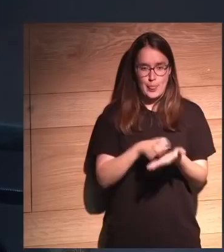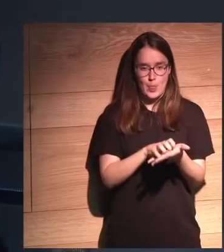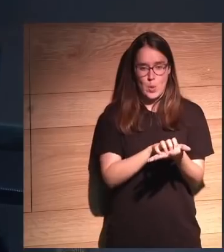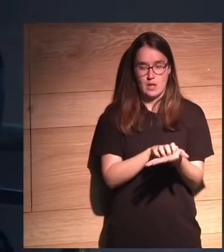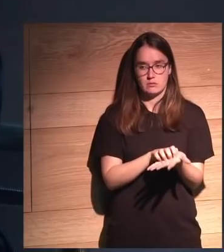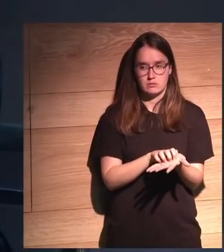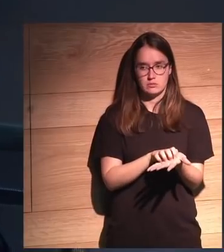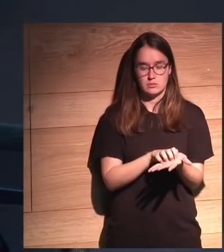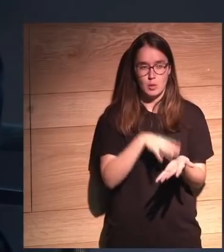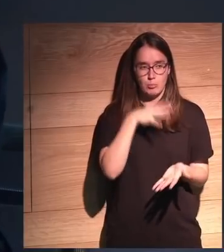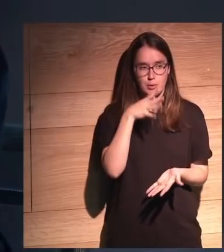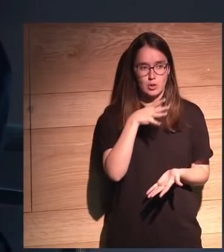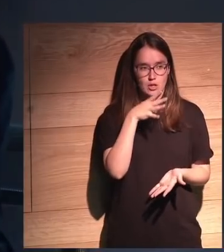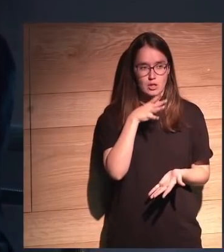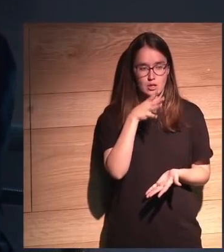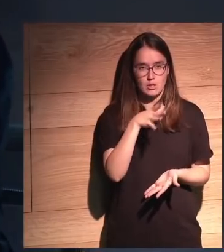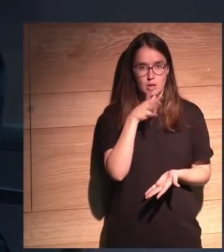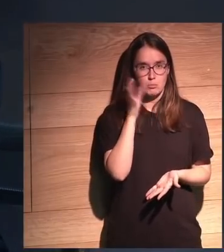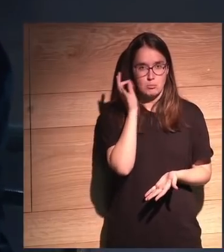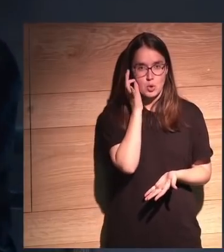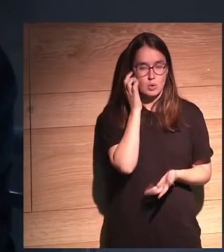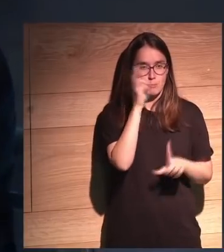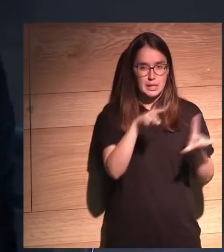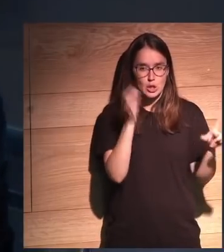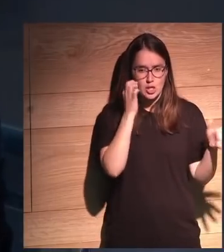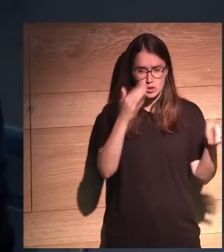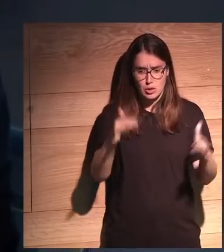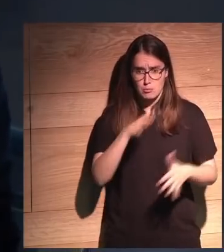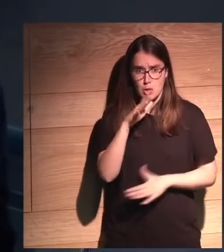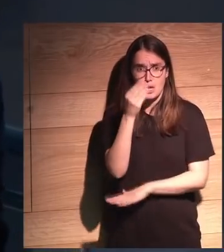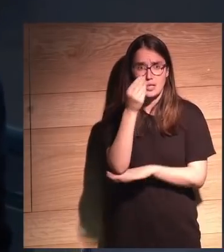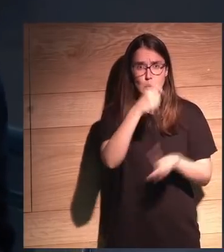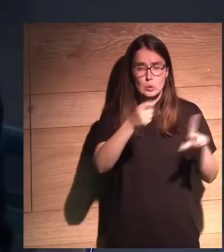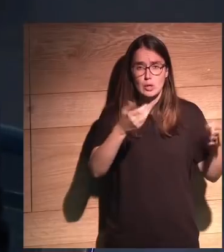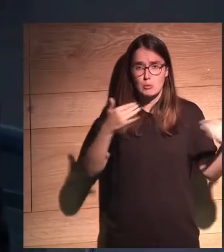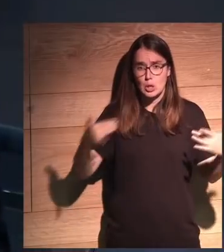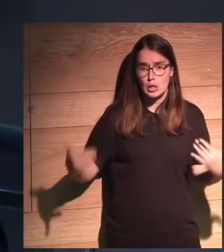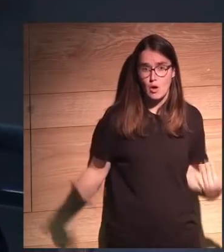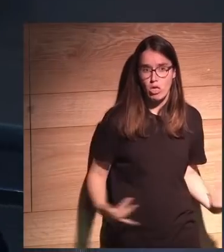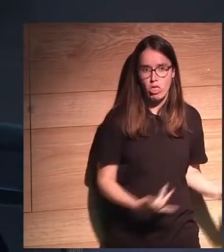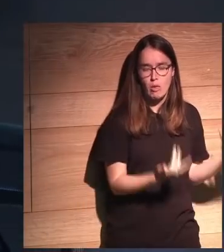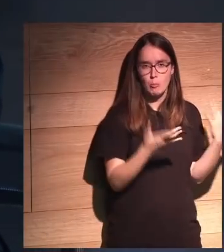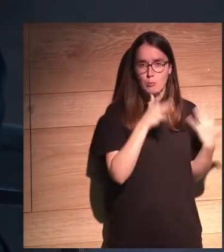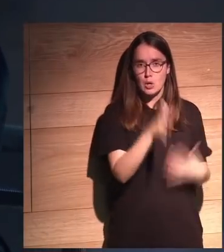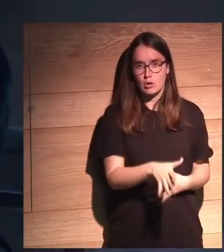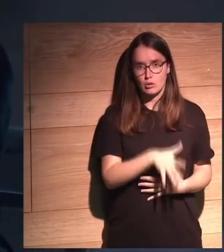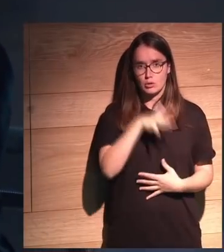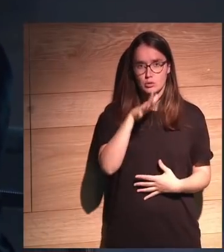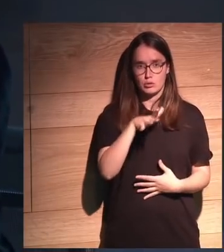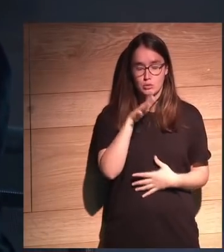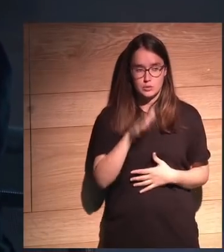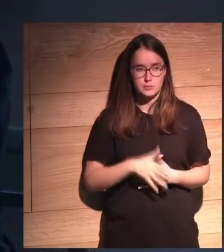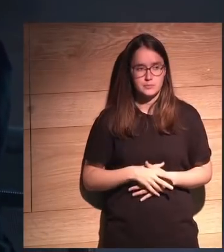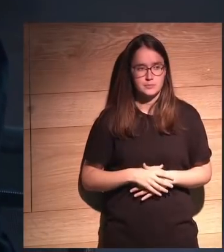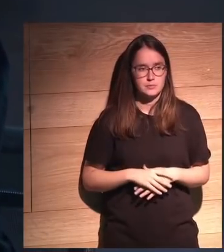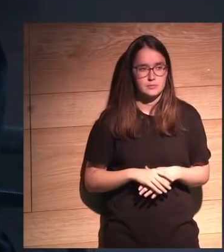De ¿por qué no hay más pintoras? ¿Por qué no hay más escultoras? ¿Por qué no hay más creadoras en el mundo artístico,